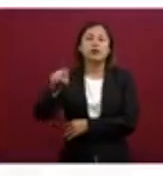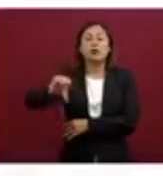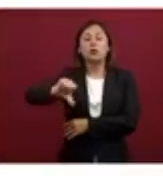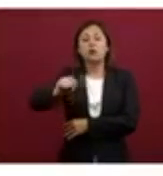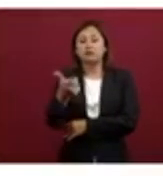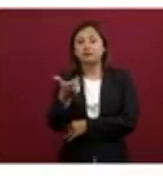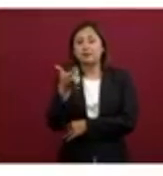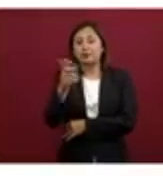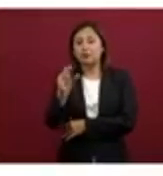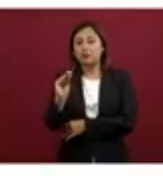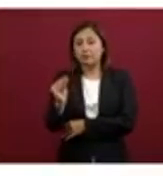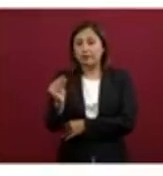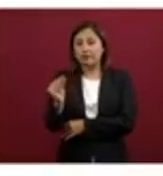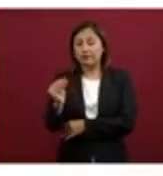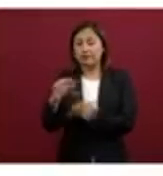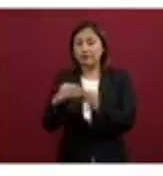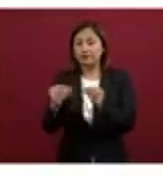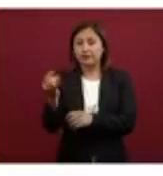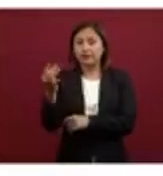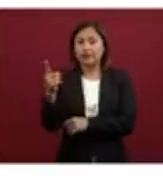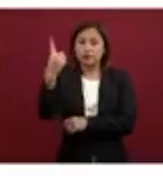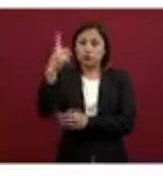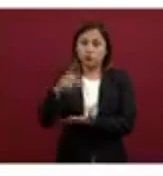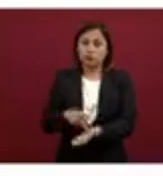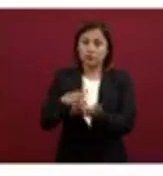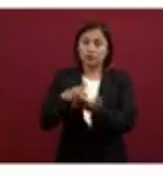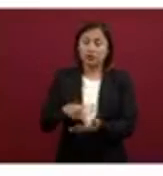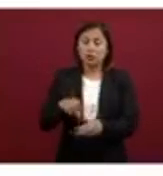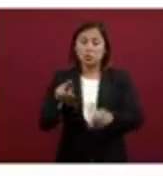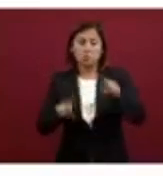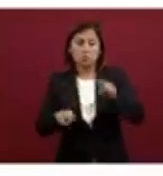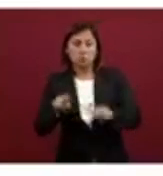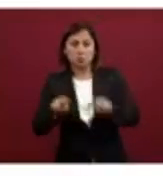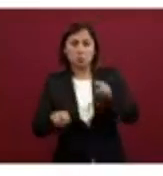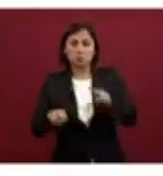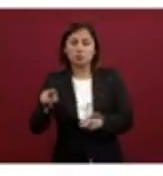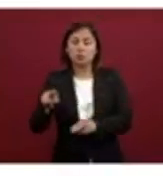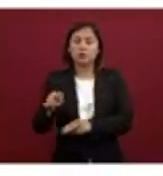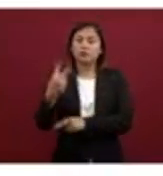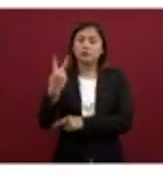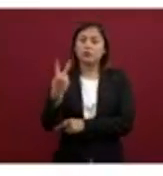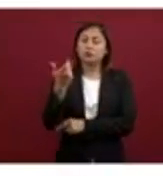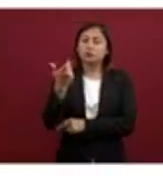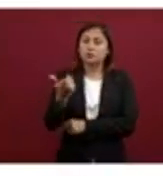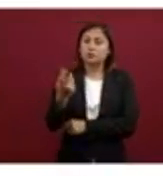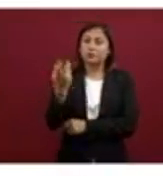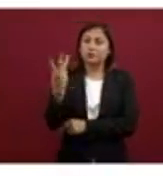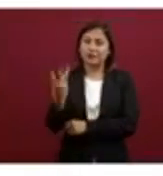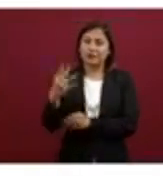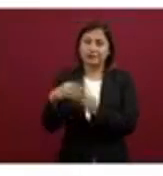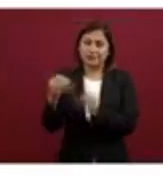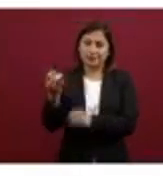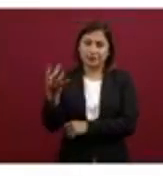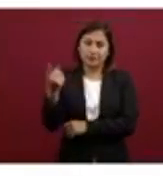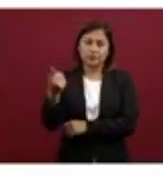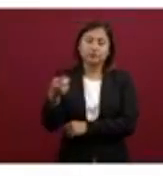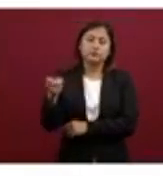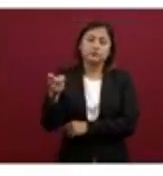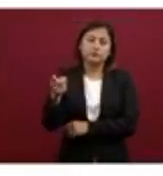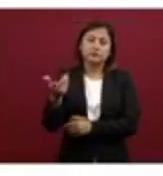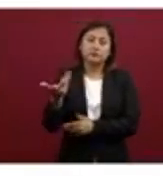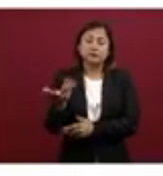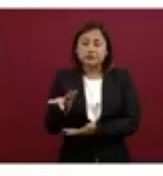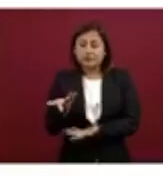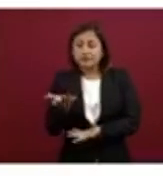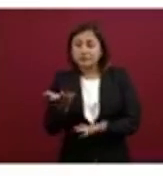11 pesos 90 centavos por kilo precio al público, un diferencial de 2 pesos con 3 centavos. Se remarca sensiblemente